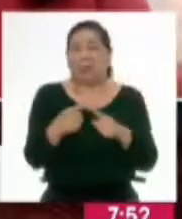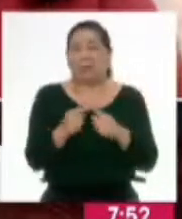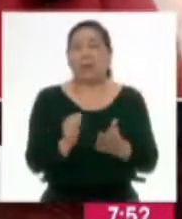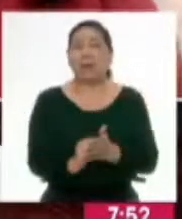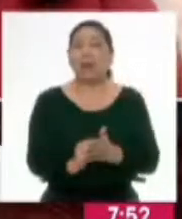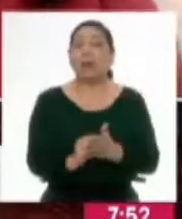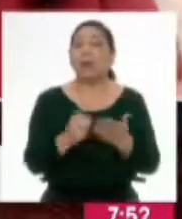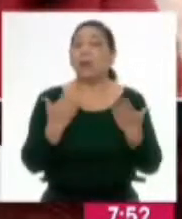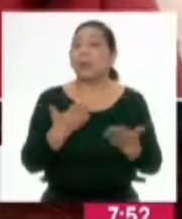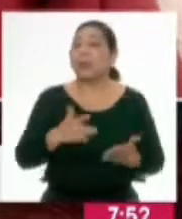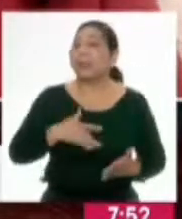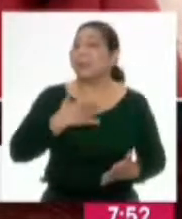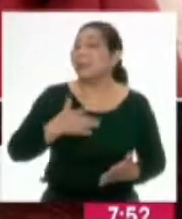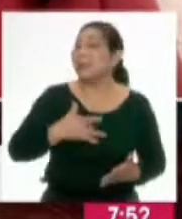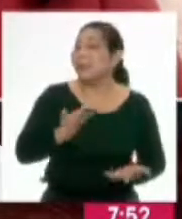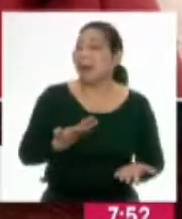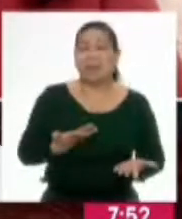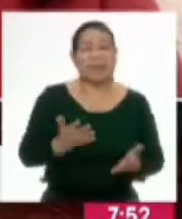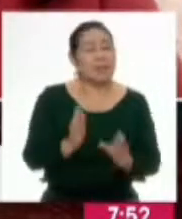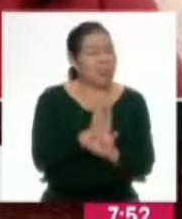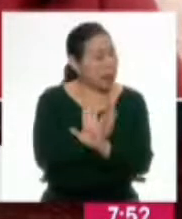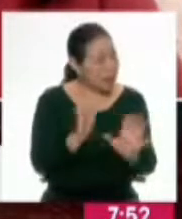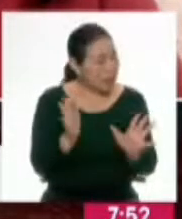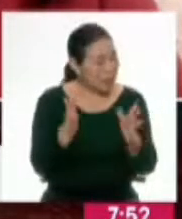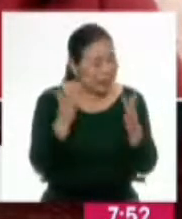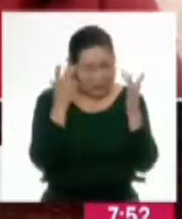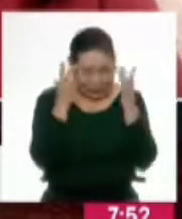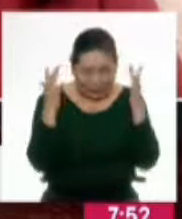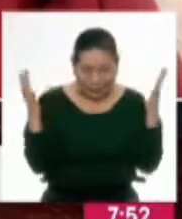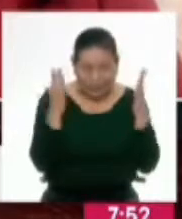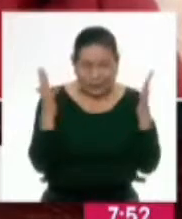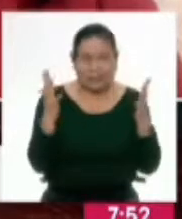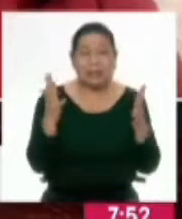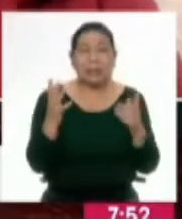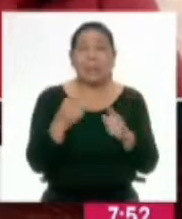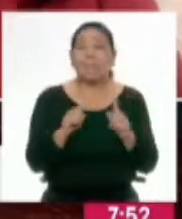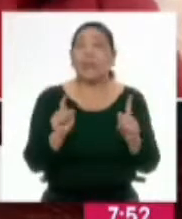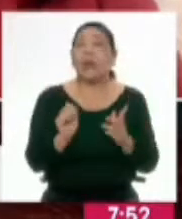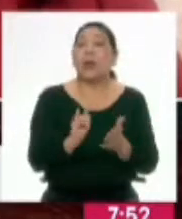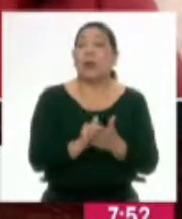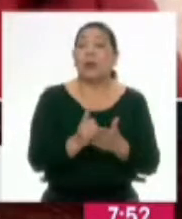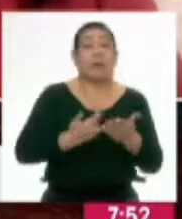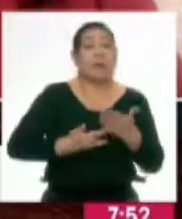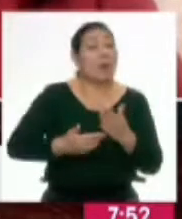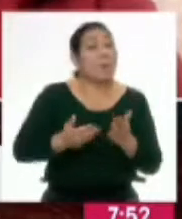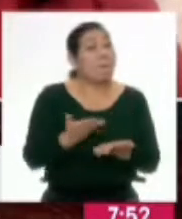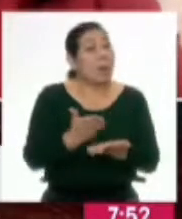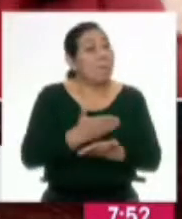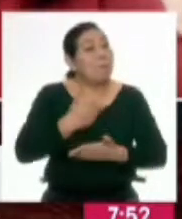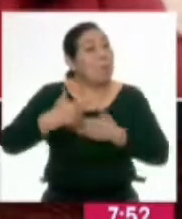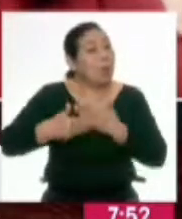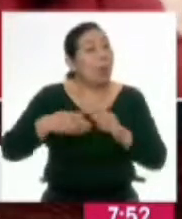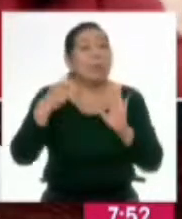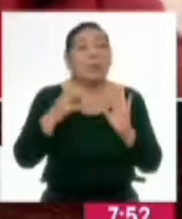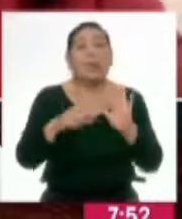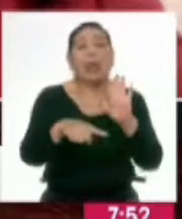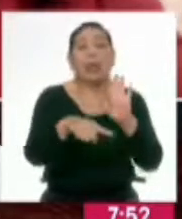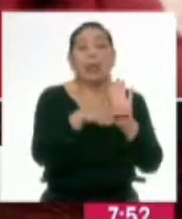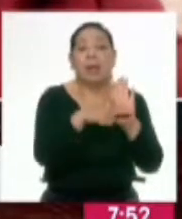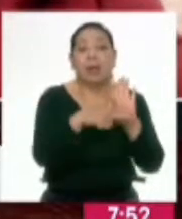ámbitos donde siente que ya no da más. Y después vienen situaciones que traen mayores consecuencias negativas,